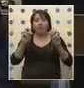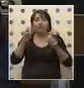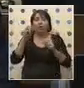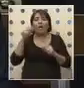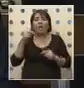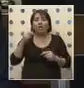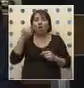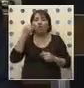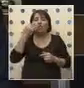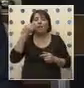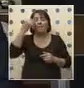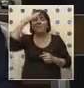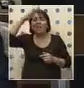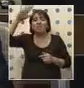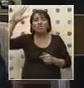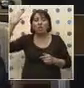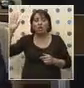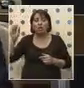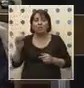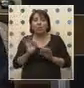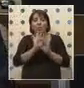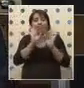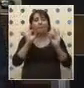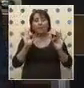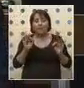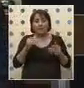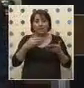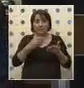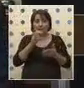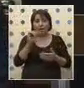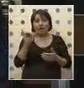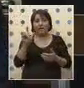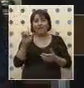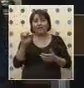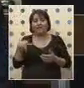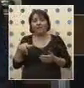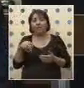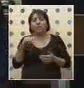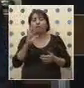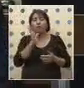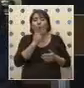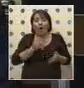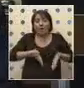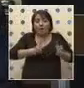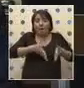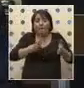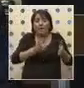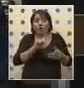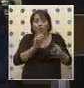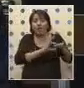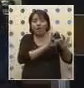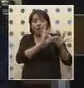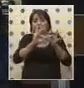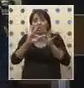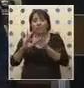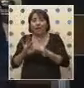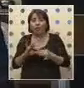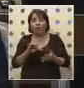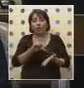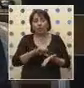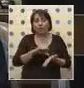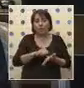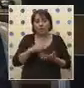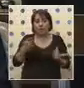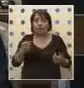la contaminación, pero es una condición muy particular que se ve en la región de Aysén por el hecho de no tener camino, estar desconectado del resto del país y ese